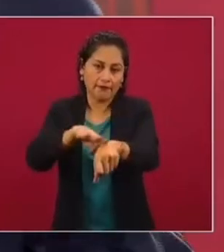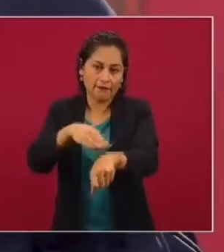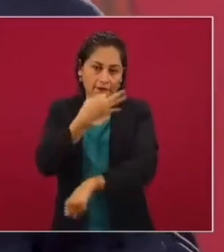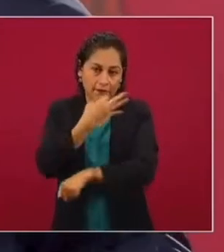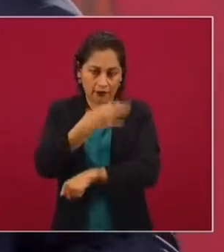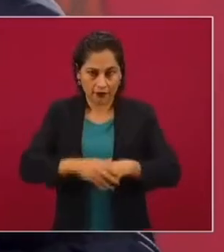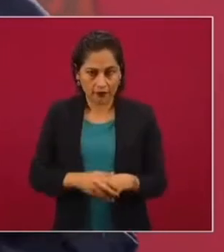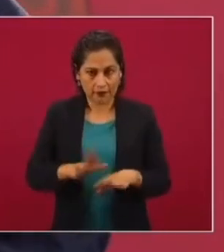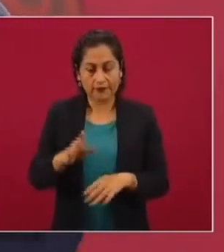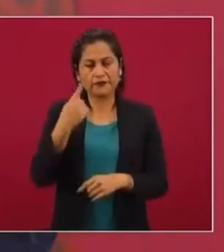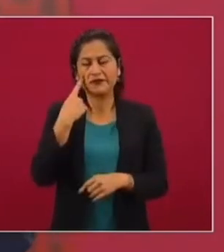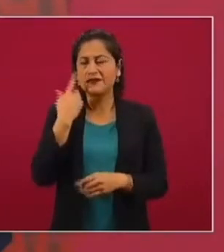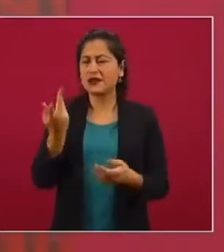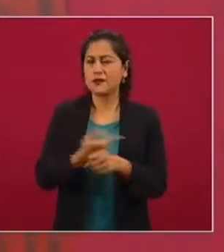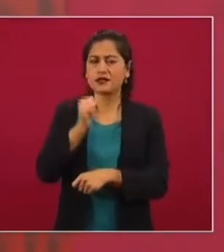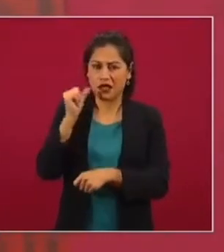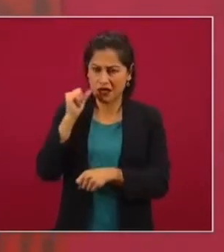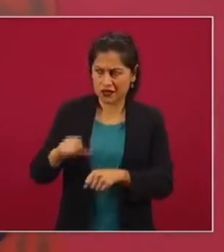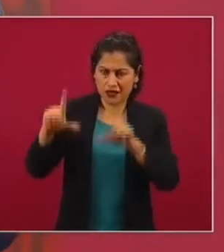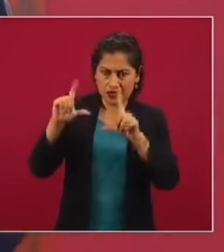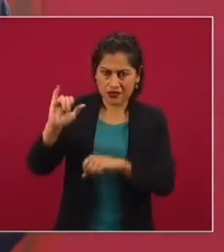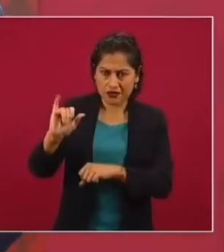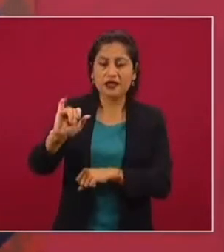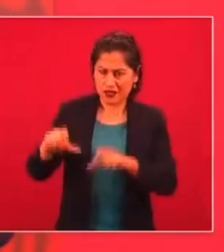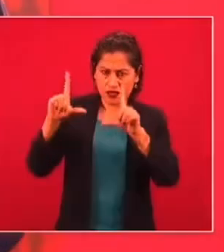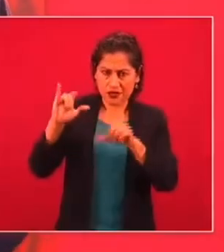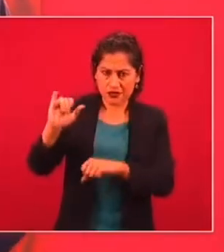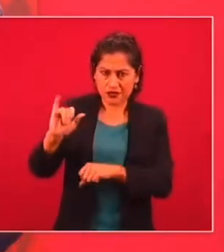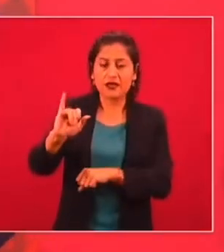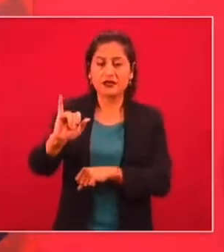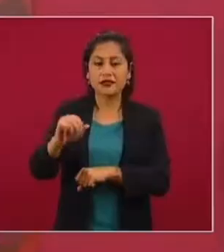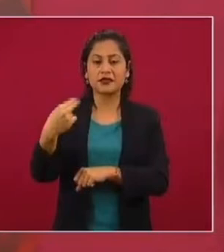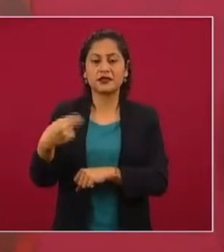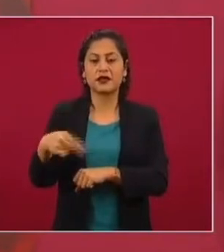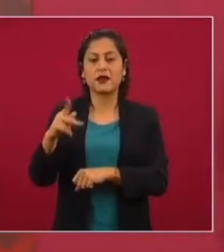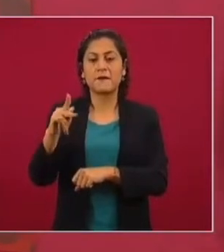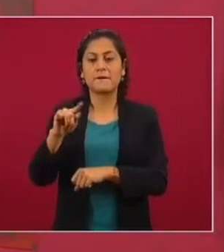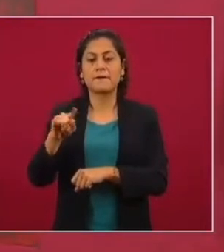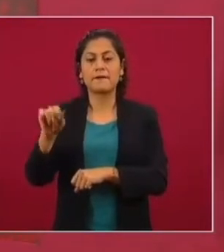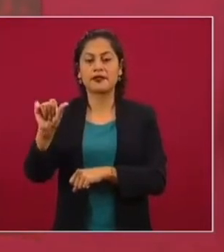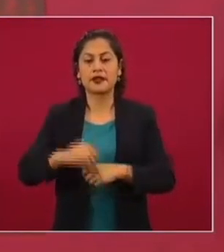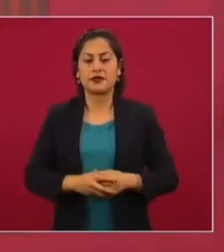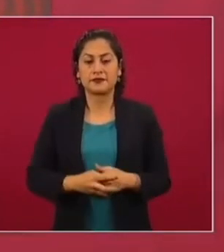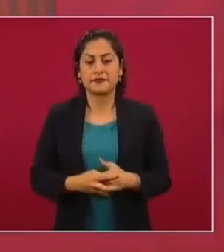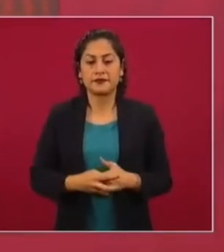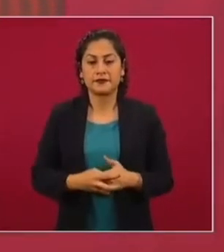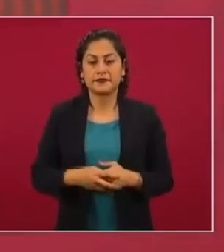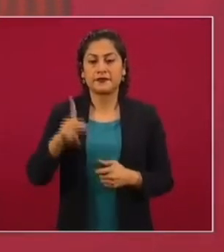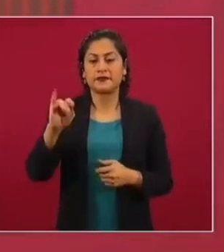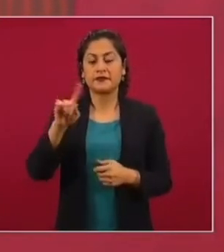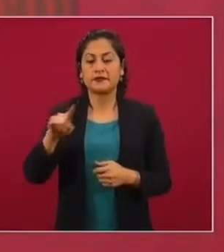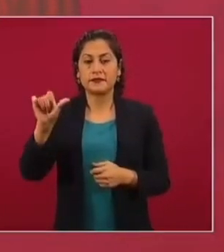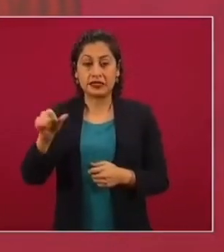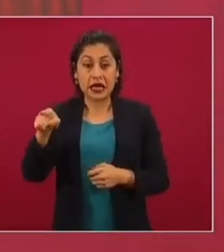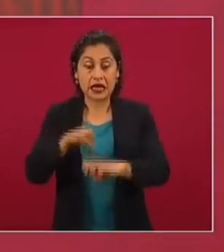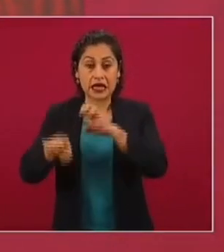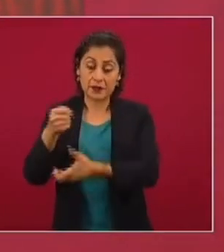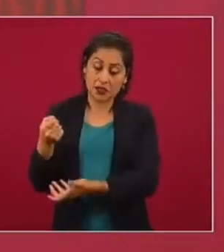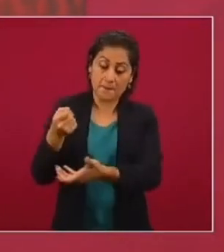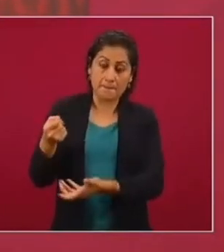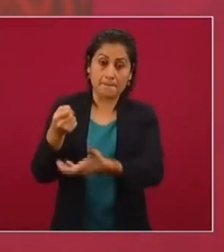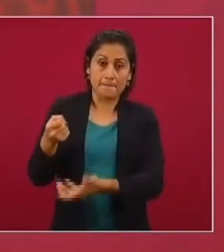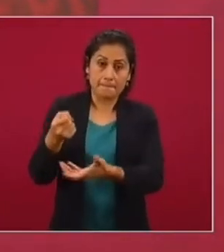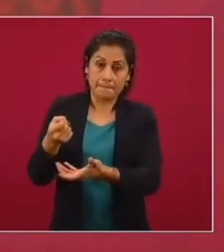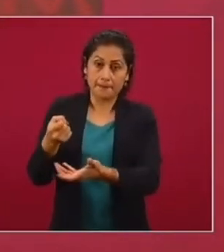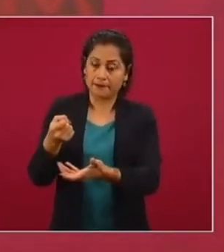una empresa. Lo que pasa es que ayer no se dijo, sí, no se comentó. Pizza, pizza, pizza. Que la pota, dinero.